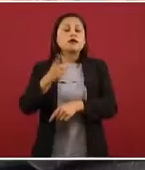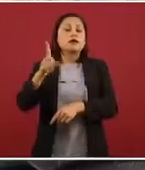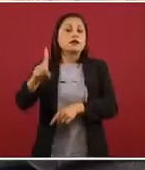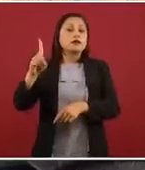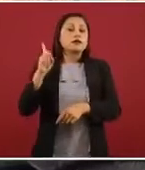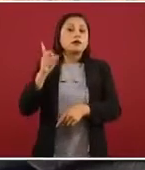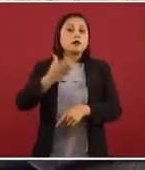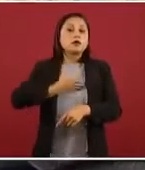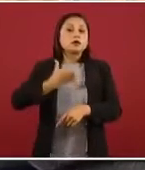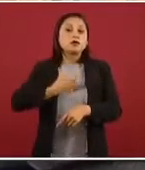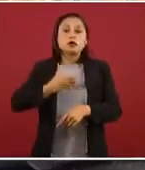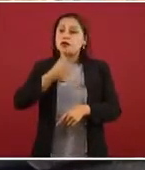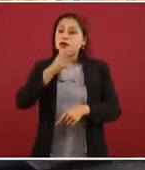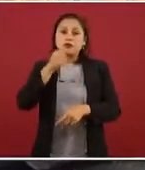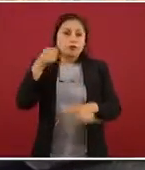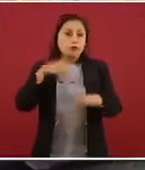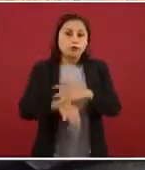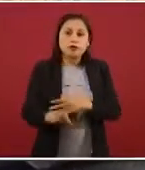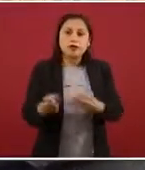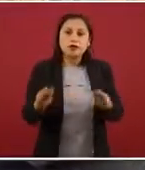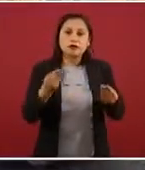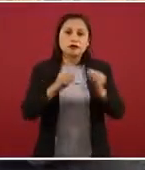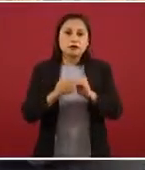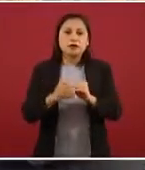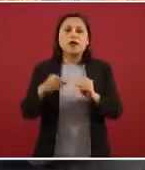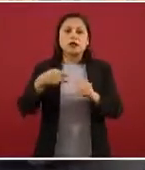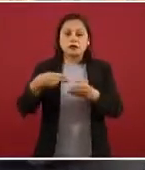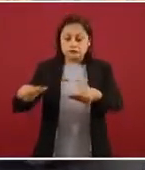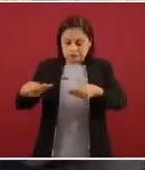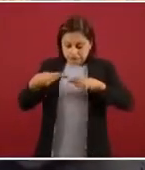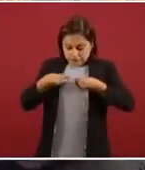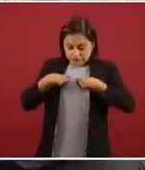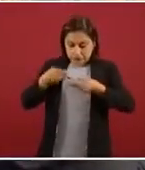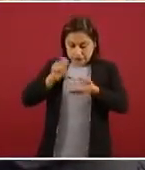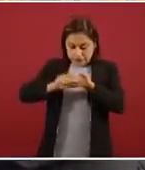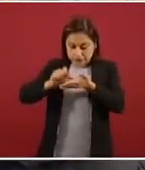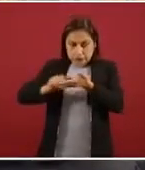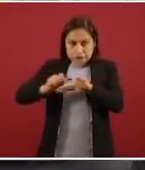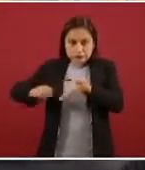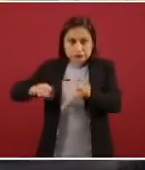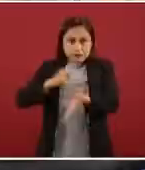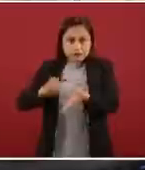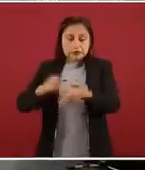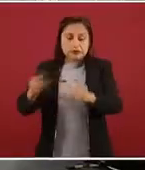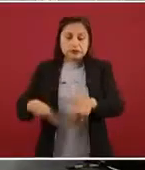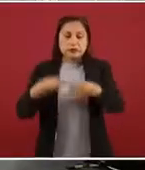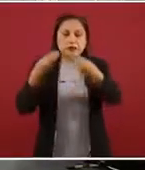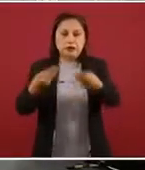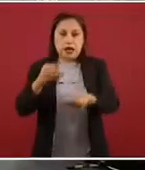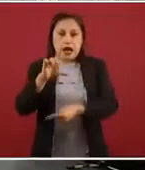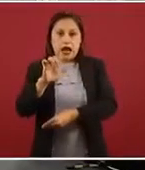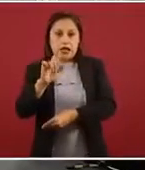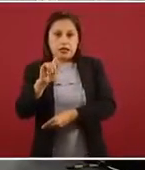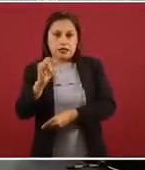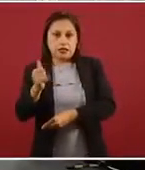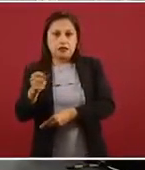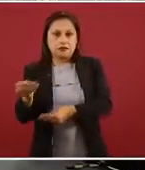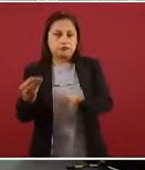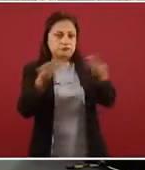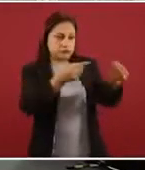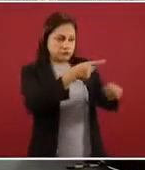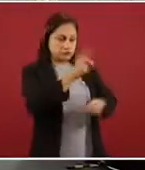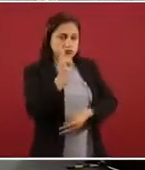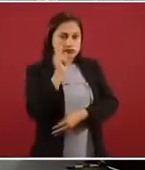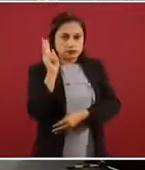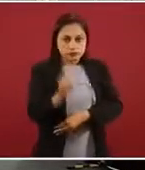Leti, pero se lo dejo con Leti para que vea, porque le dejaron todos los recados. Y lo de los notarios, si me hace favor. Sí, gracias. Vamos a, a